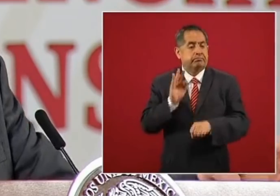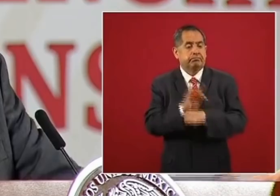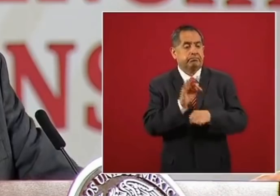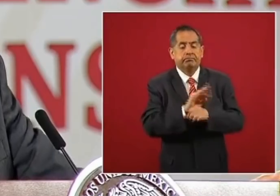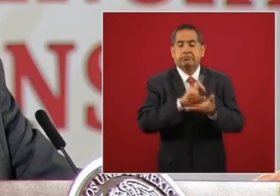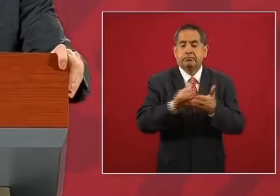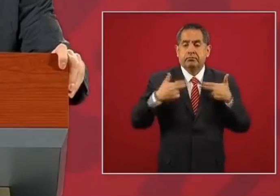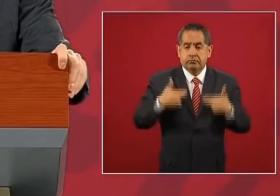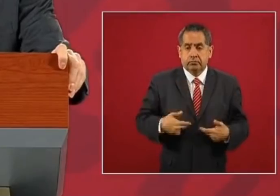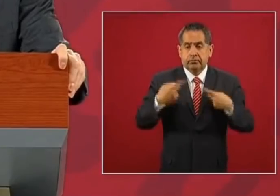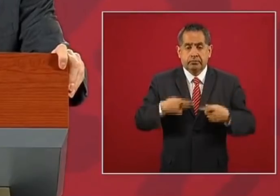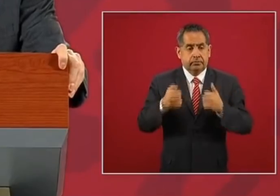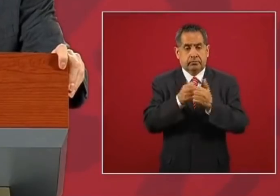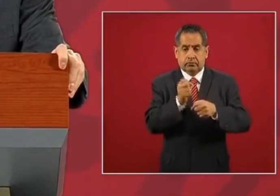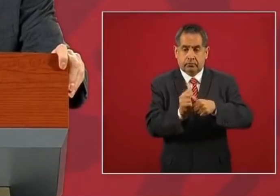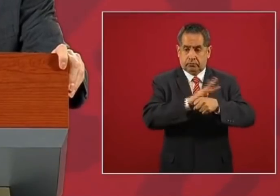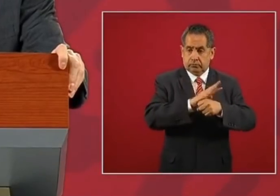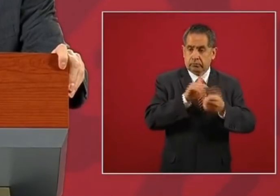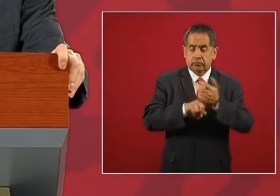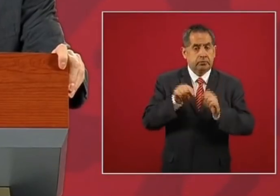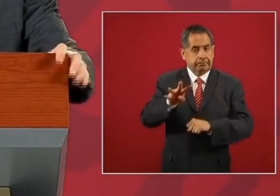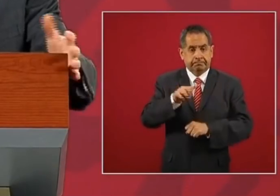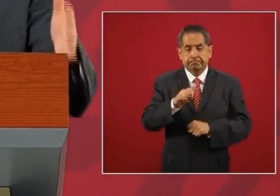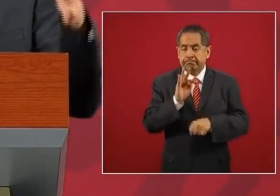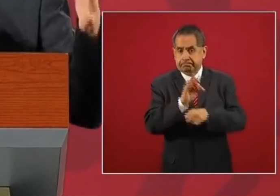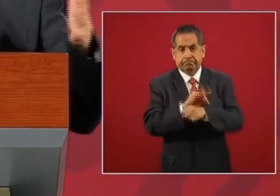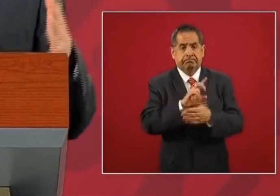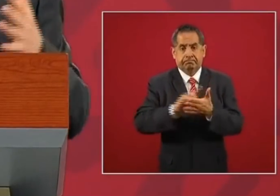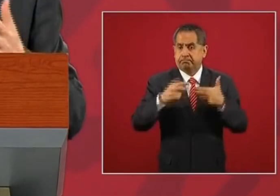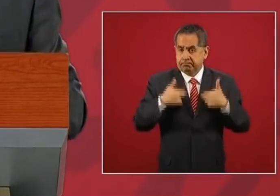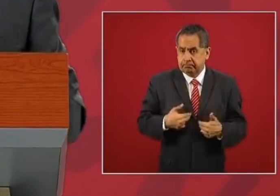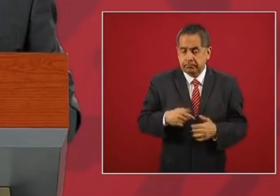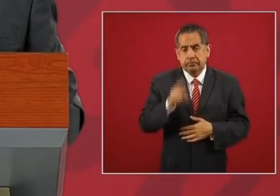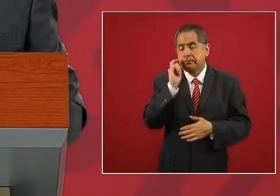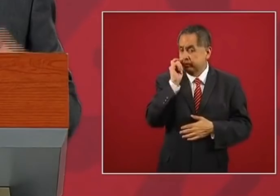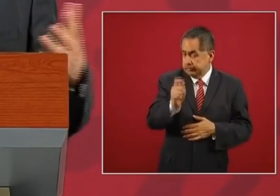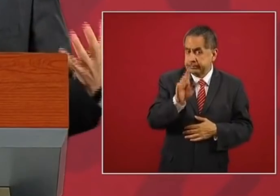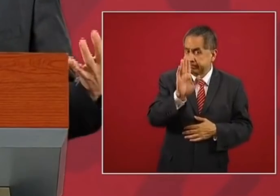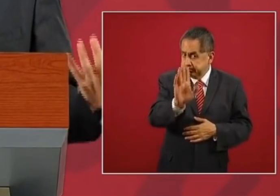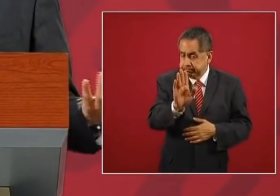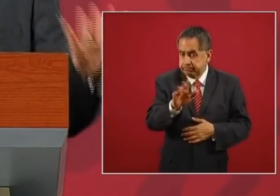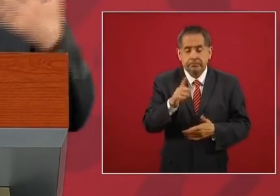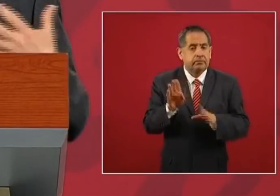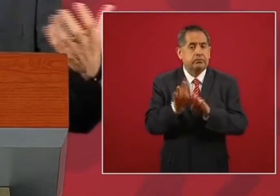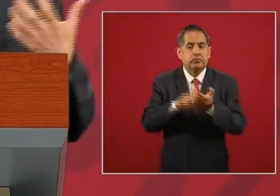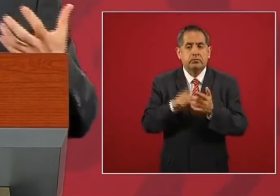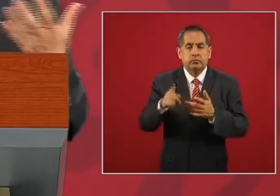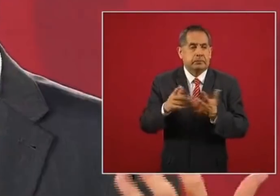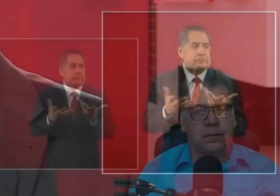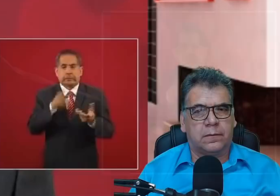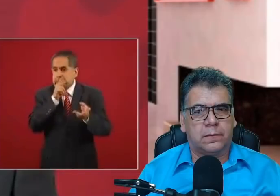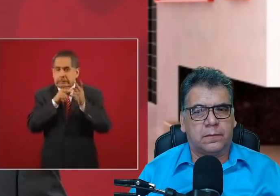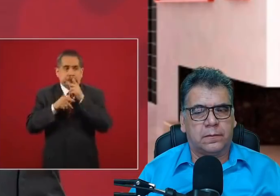derechos humanos de las personas que padecen COVID-19. Entonces, es muy peligroso en un contexto de